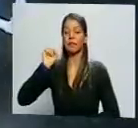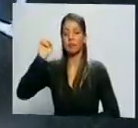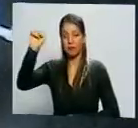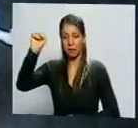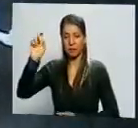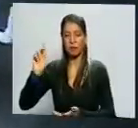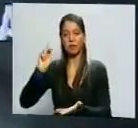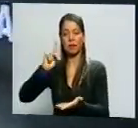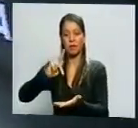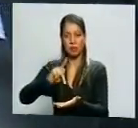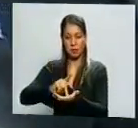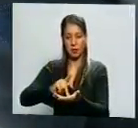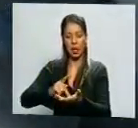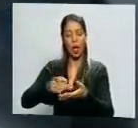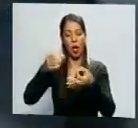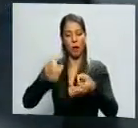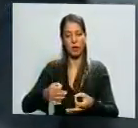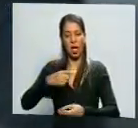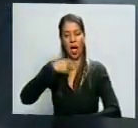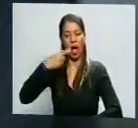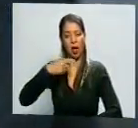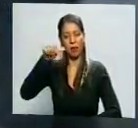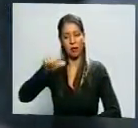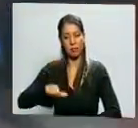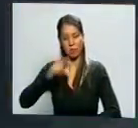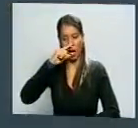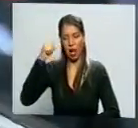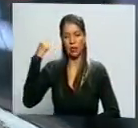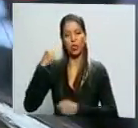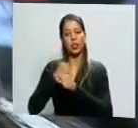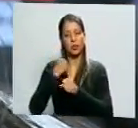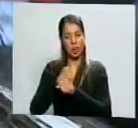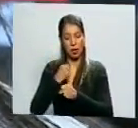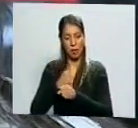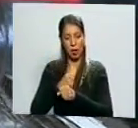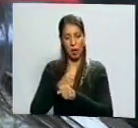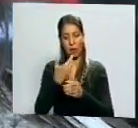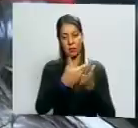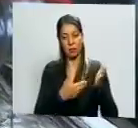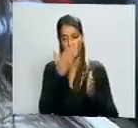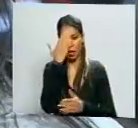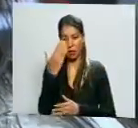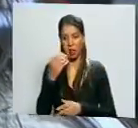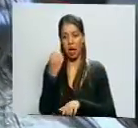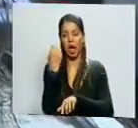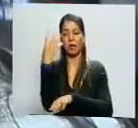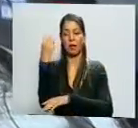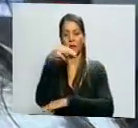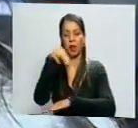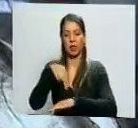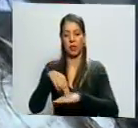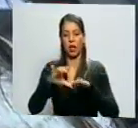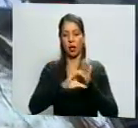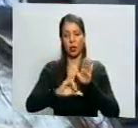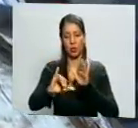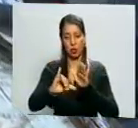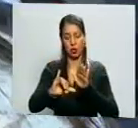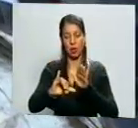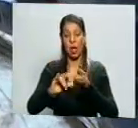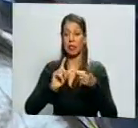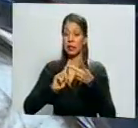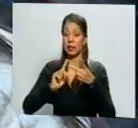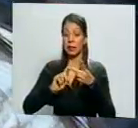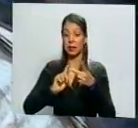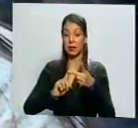constitucional de la República Bolivariana de Venezuela, Nicolás Maduro Moros, ante la Asamblea Nacional Constituyente.